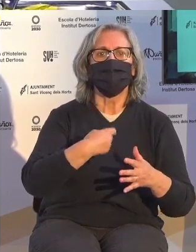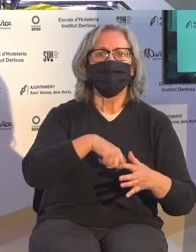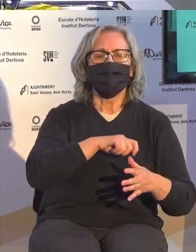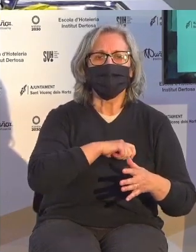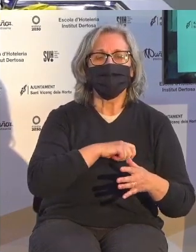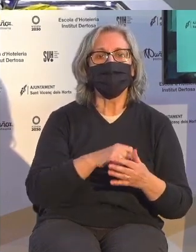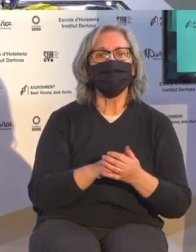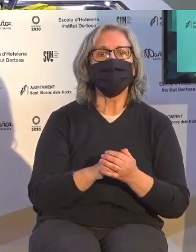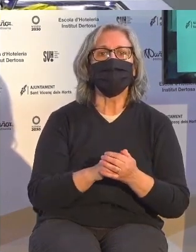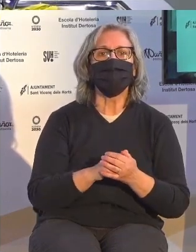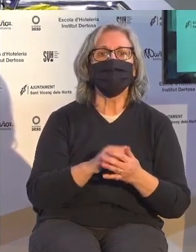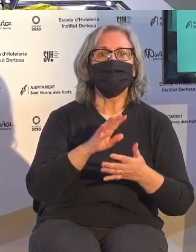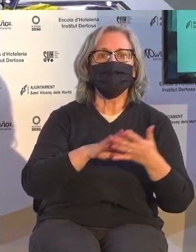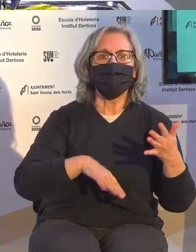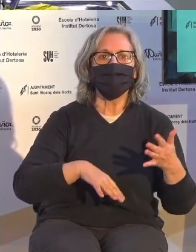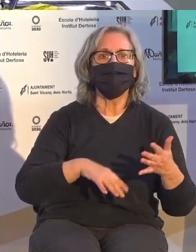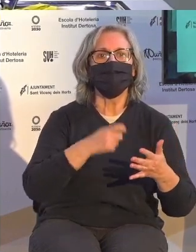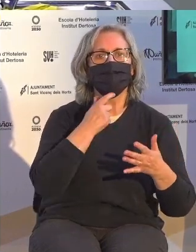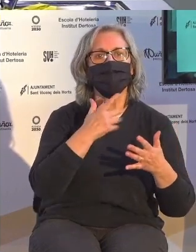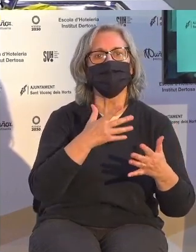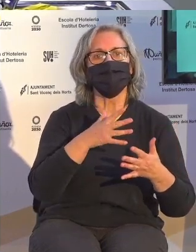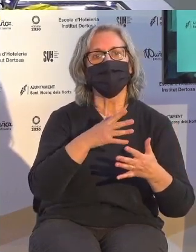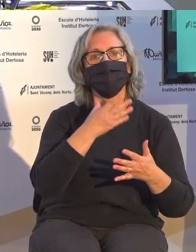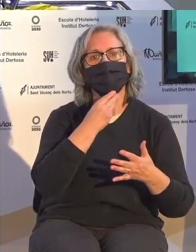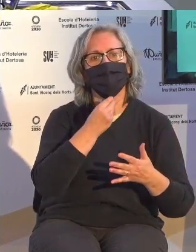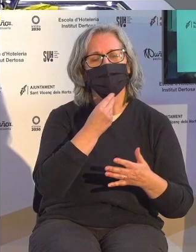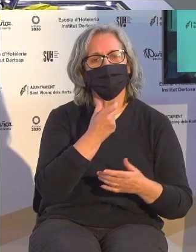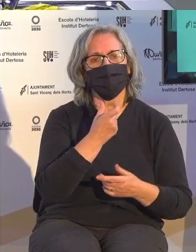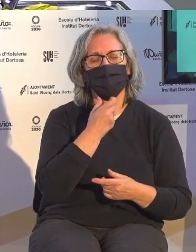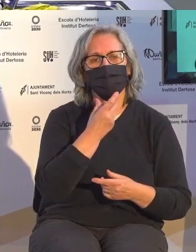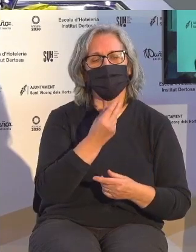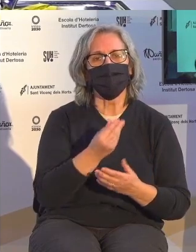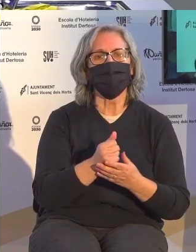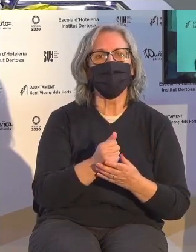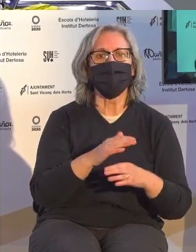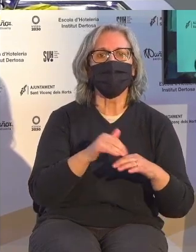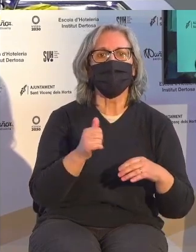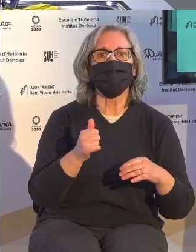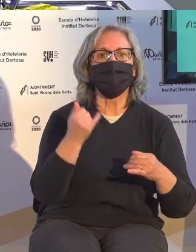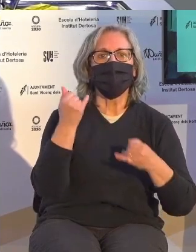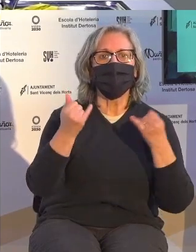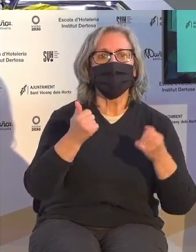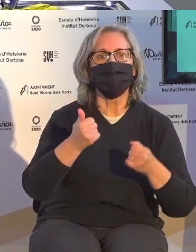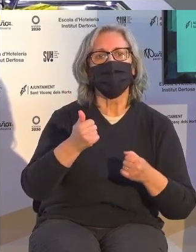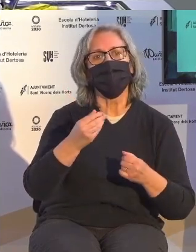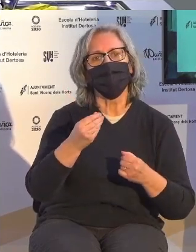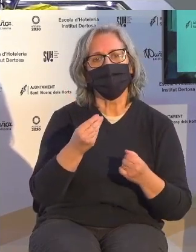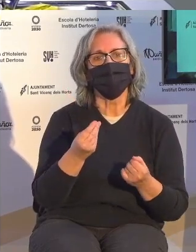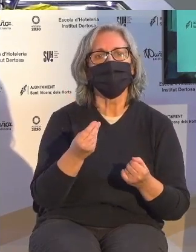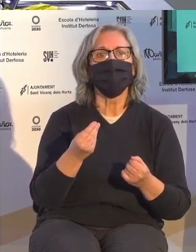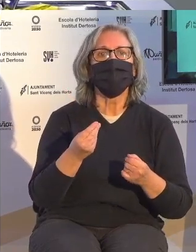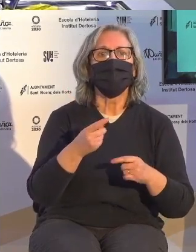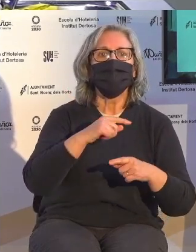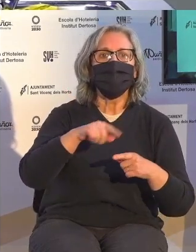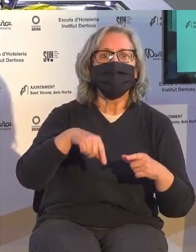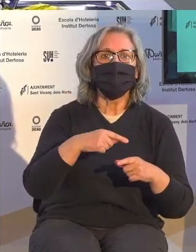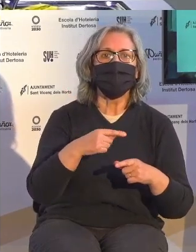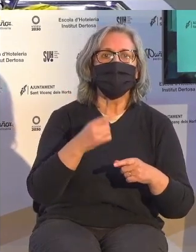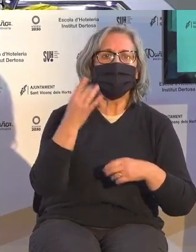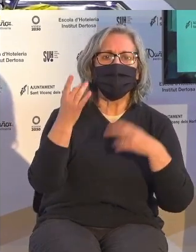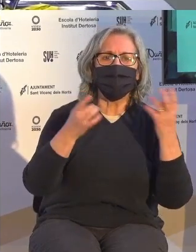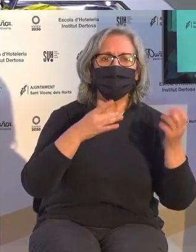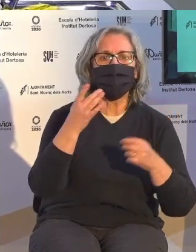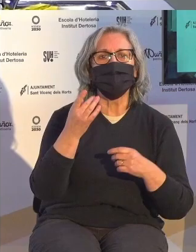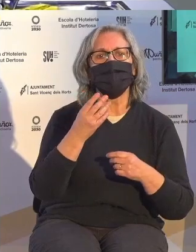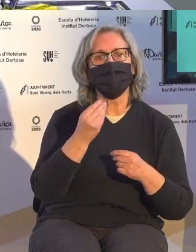y me encanta mucho por la innovación que tienen en la pastelería la innovación que